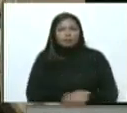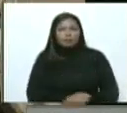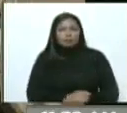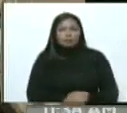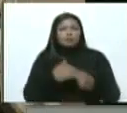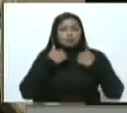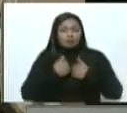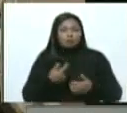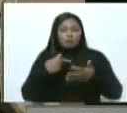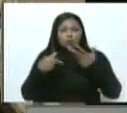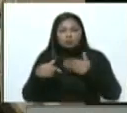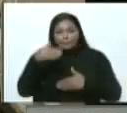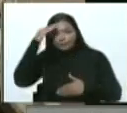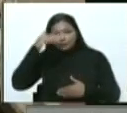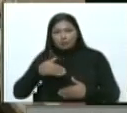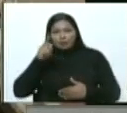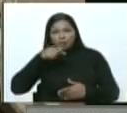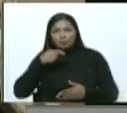prendas militares.